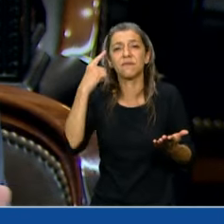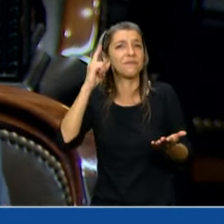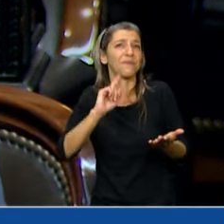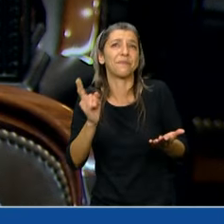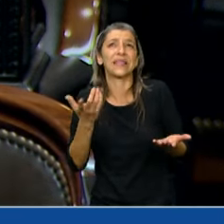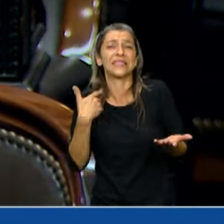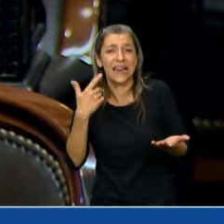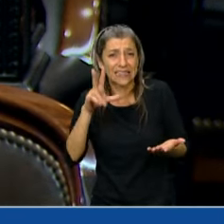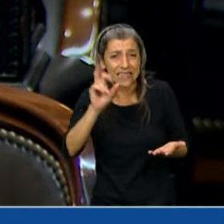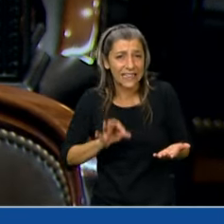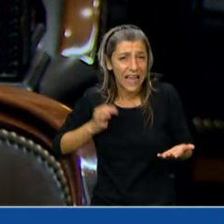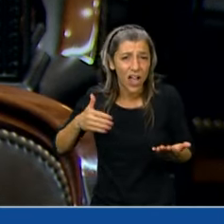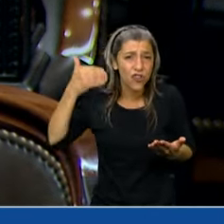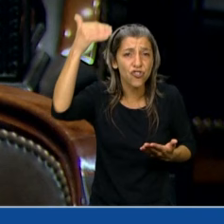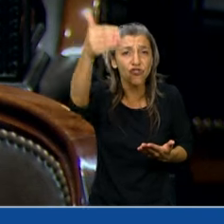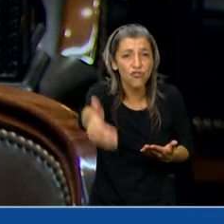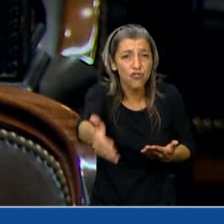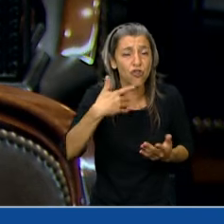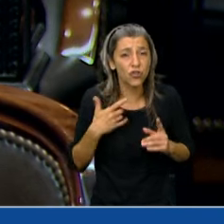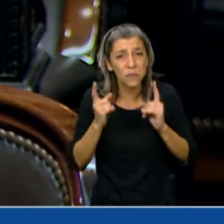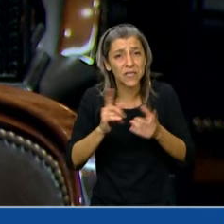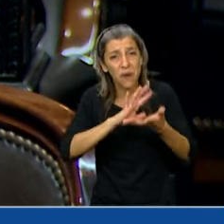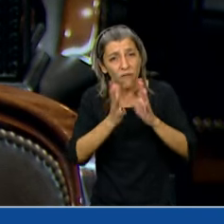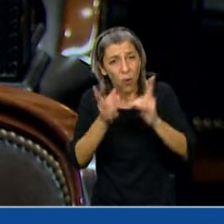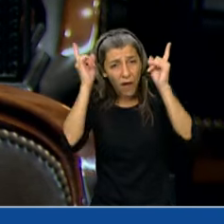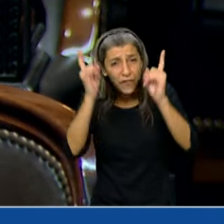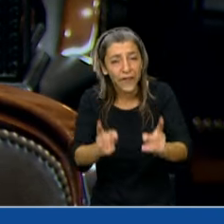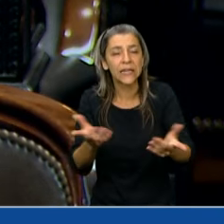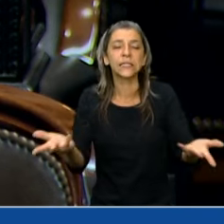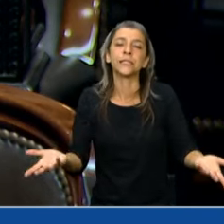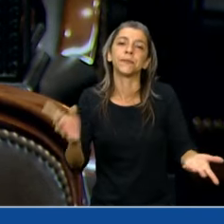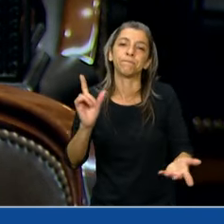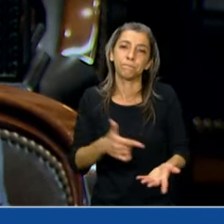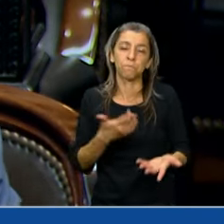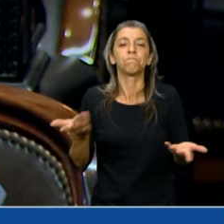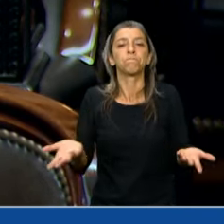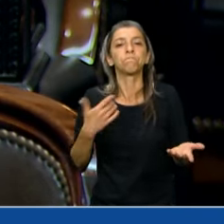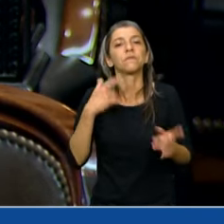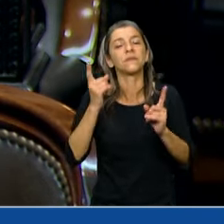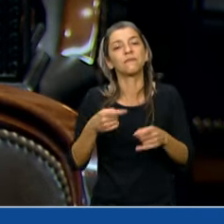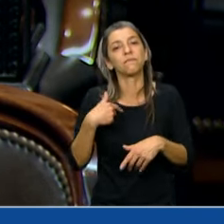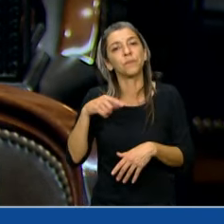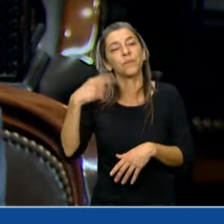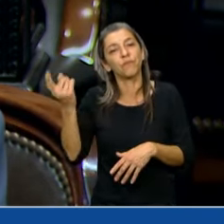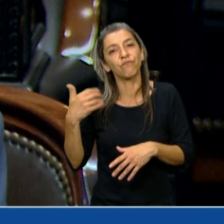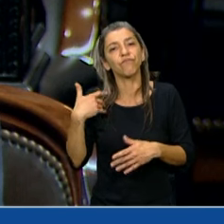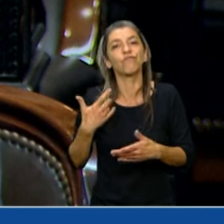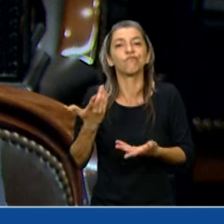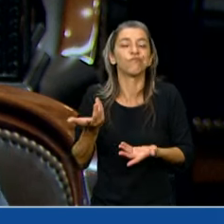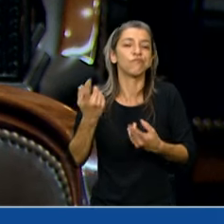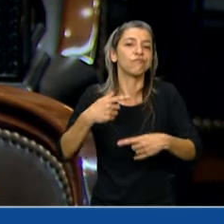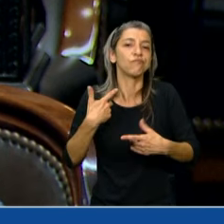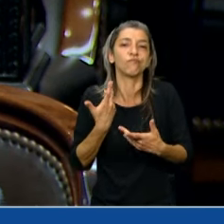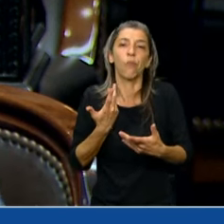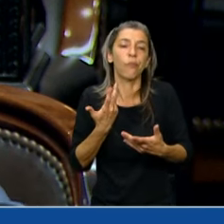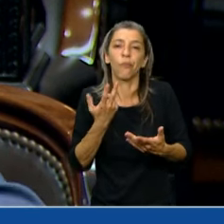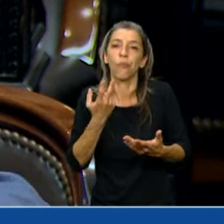30 años vamos a seguir con retenciones en nuestro país los cupos fiscales que terminan siempre desactualizados que